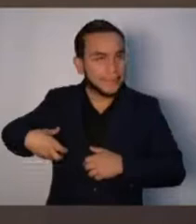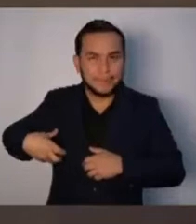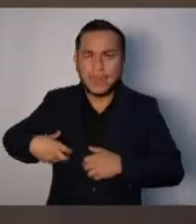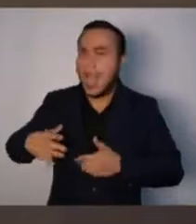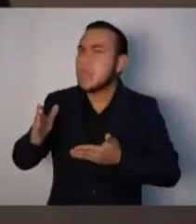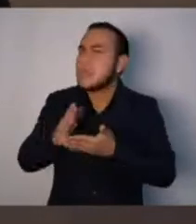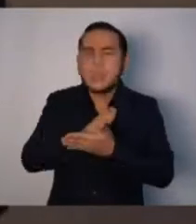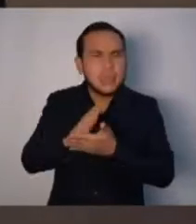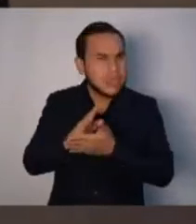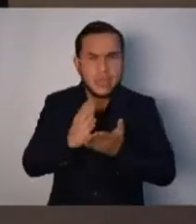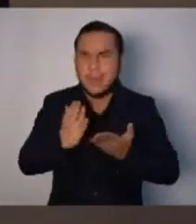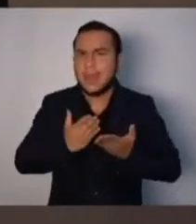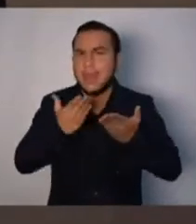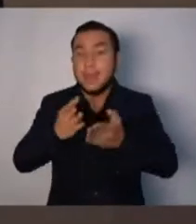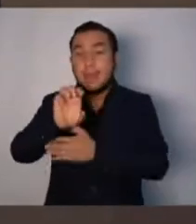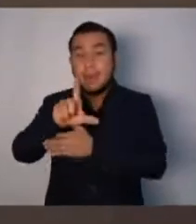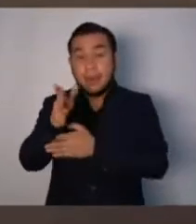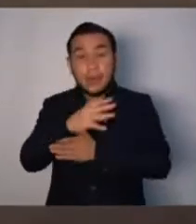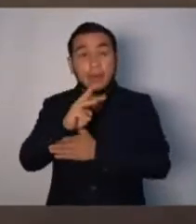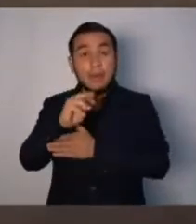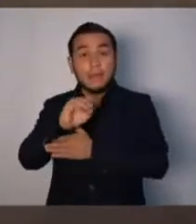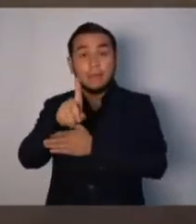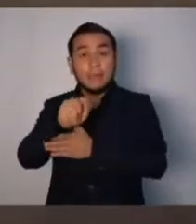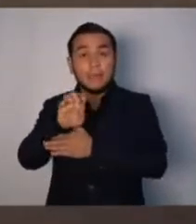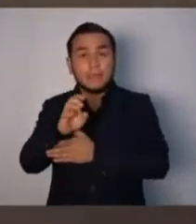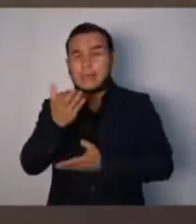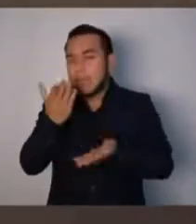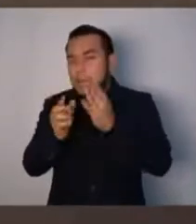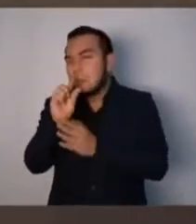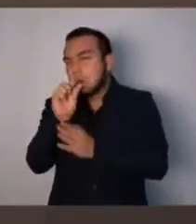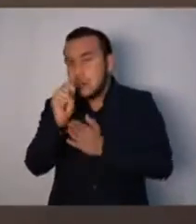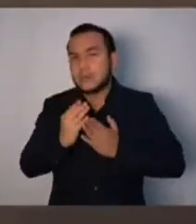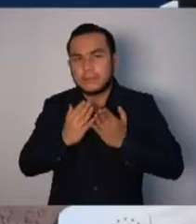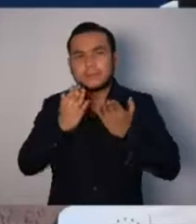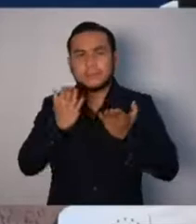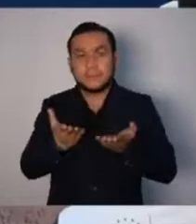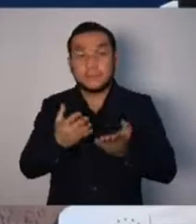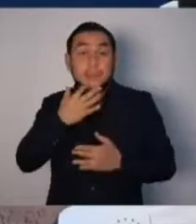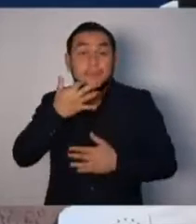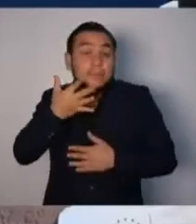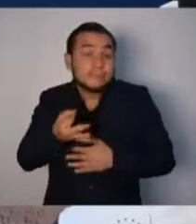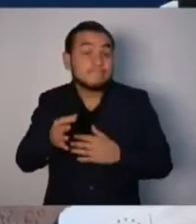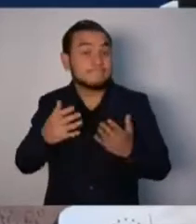nada casi nada y